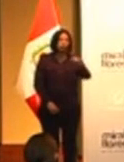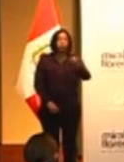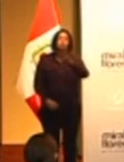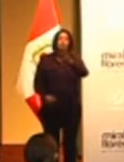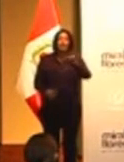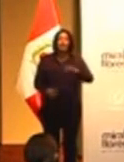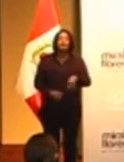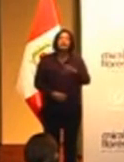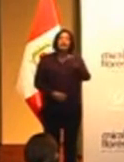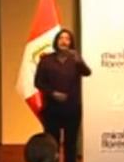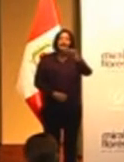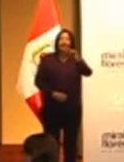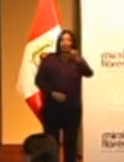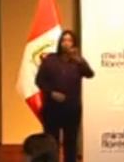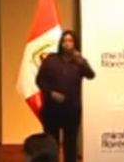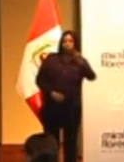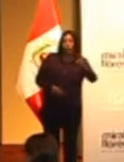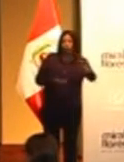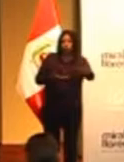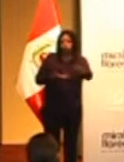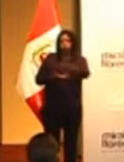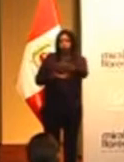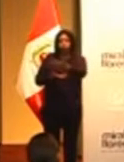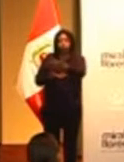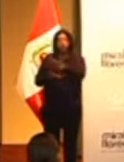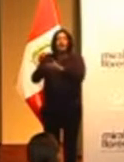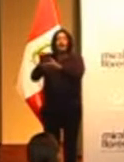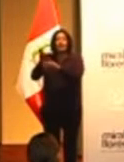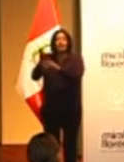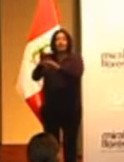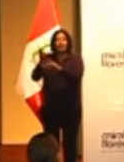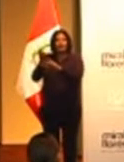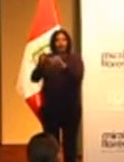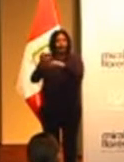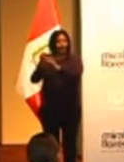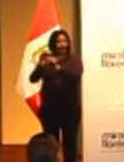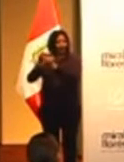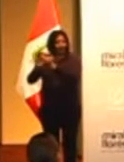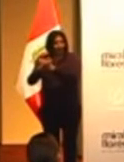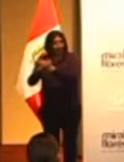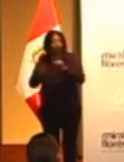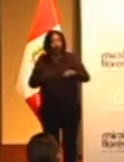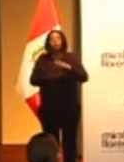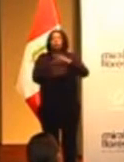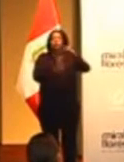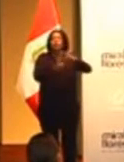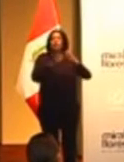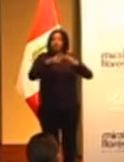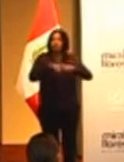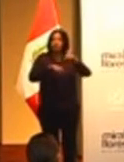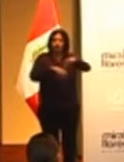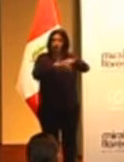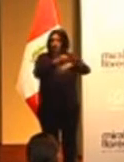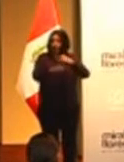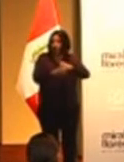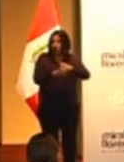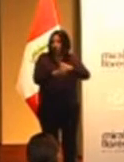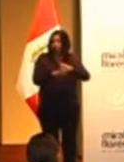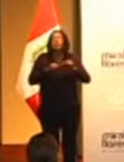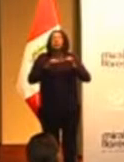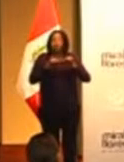224.43 galones acopiados de aceite vegetal en domicilios. Es un programa que ha comenzado este año y va a